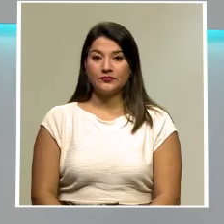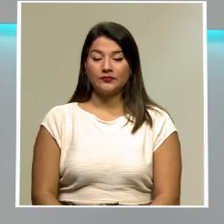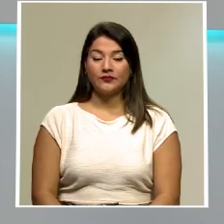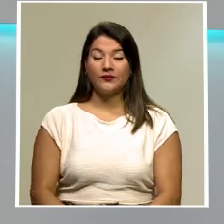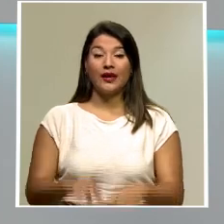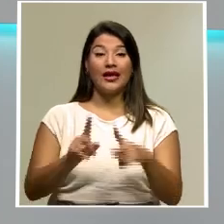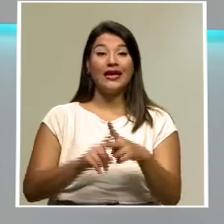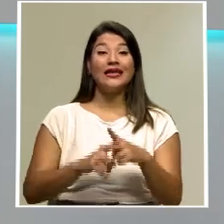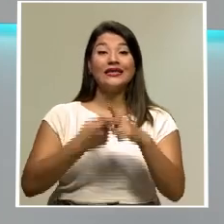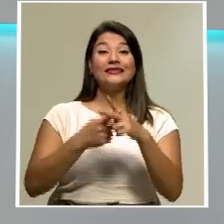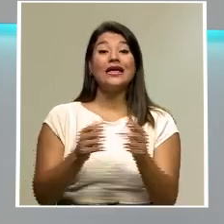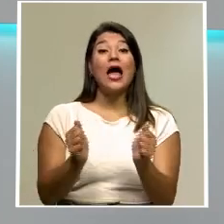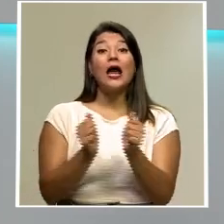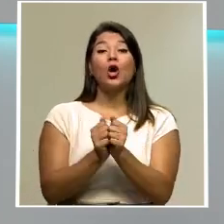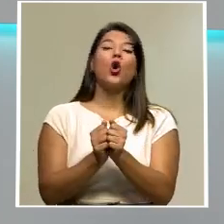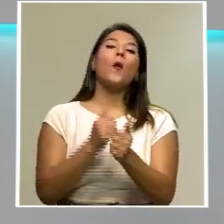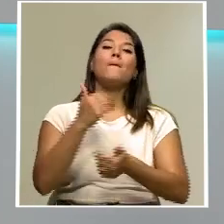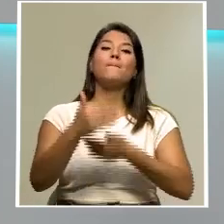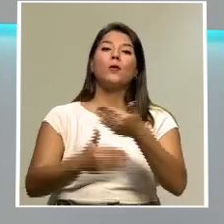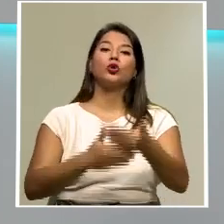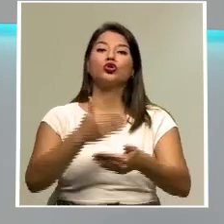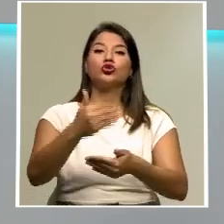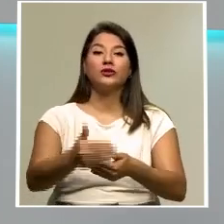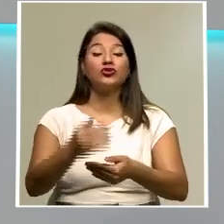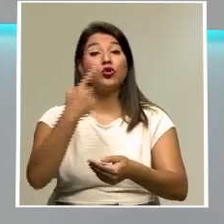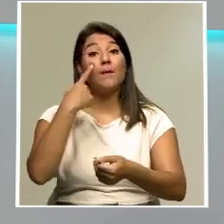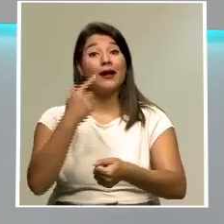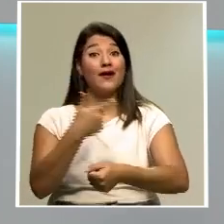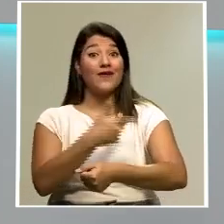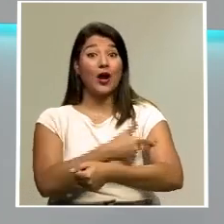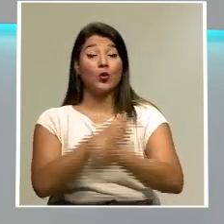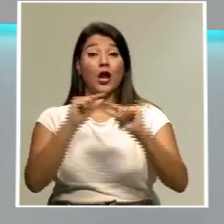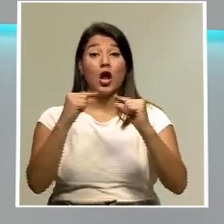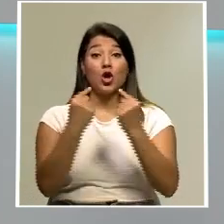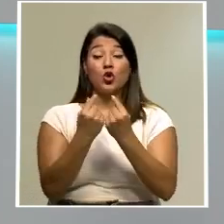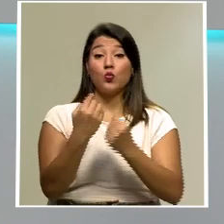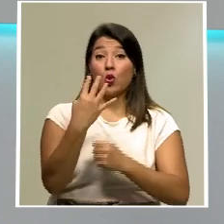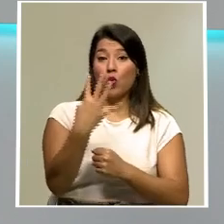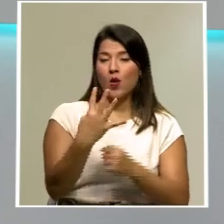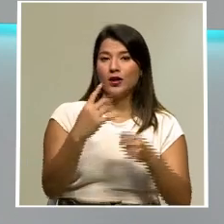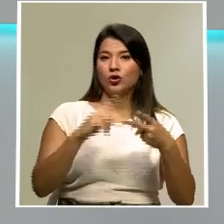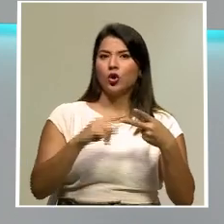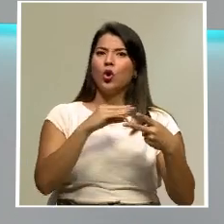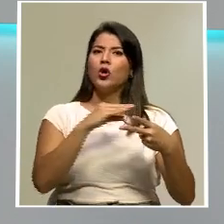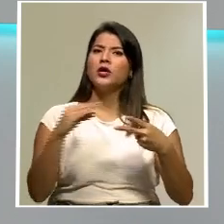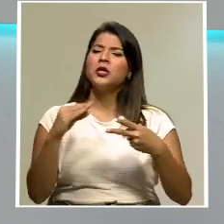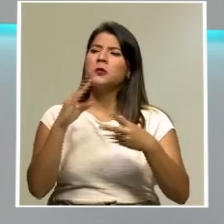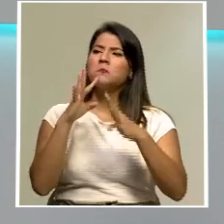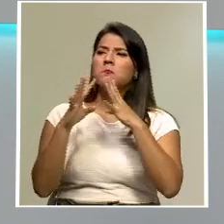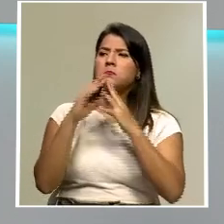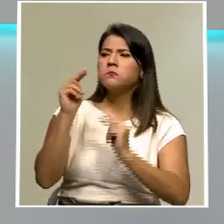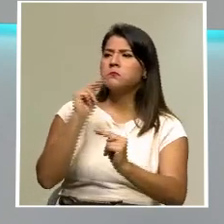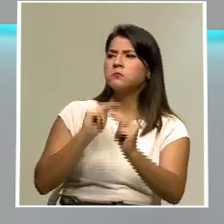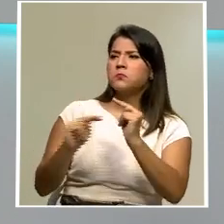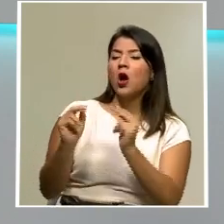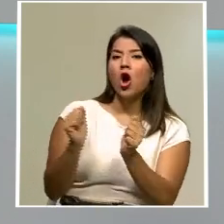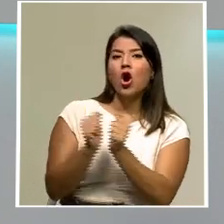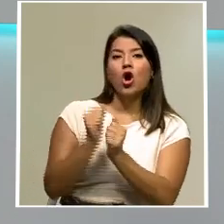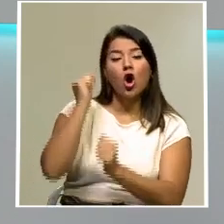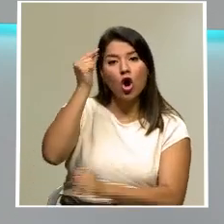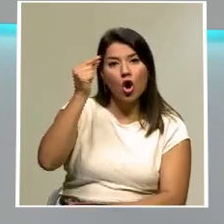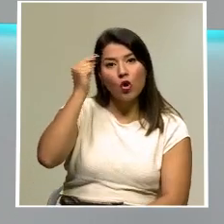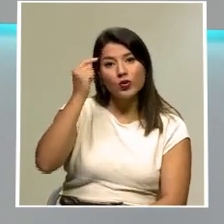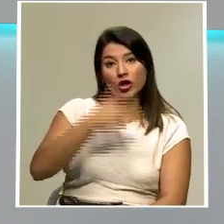Iniciar con la inmunización del grupo prioritario 4 y conversaciones diplomáticas con el gobierno chino son algunas